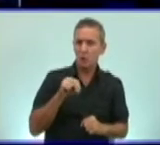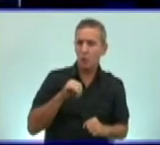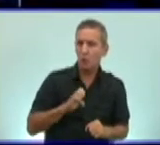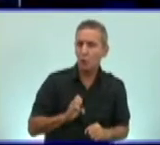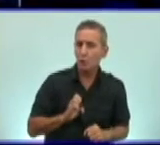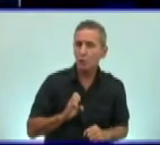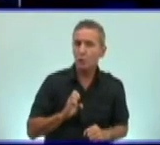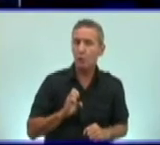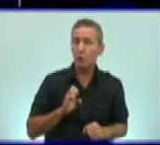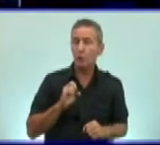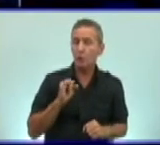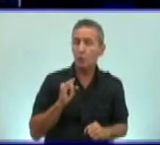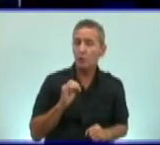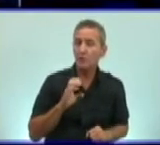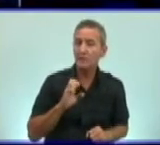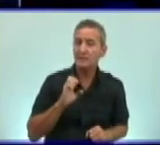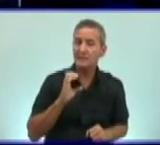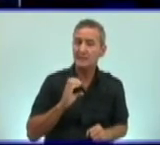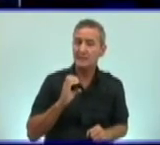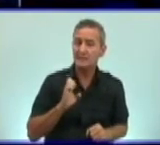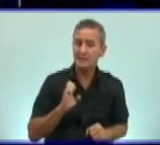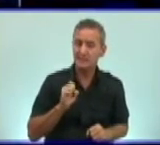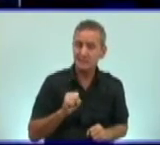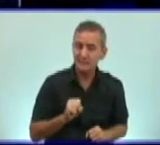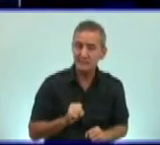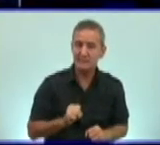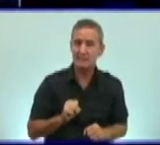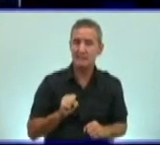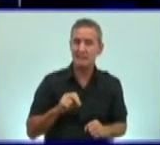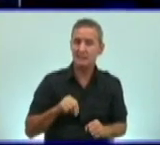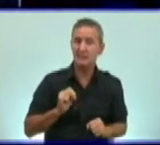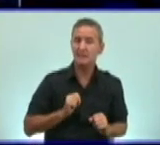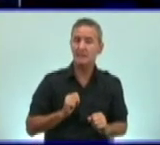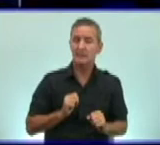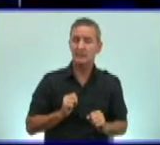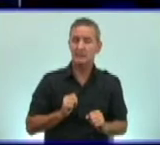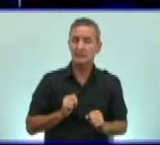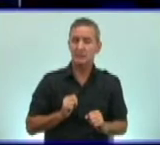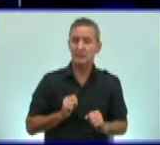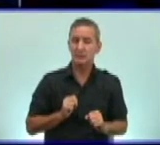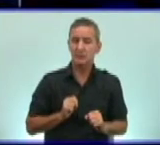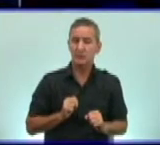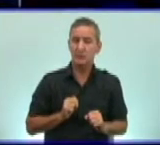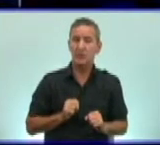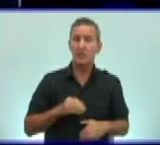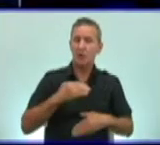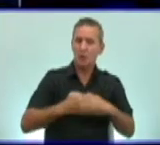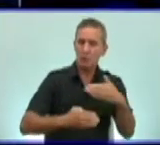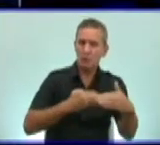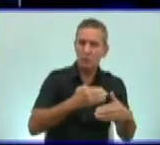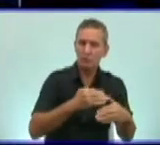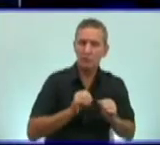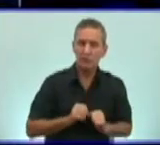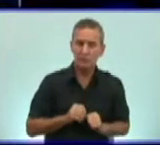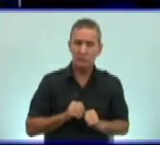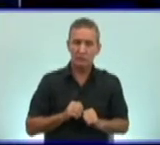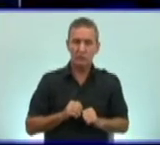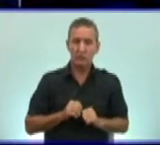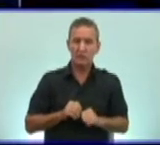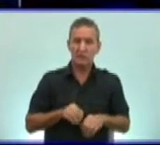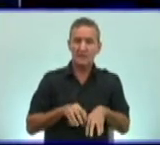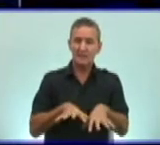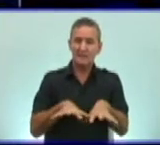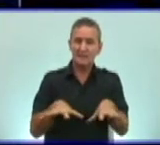y simultáneamente ocurre el proceso de disociación de esas partículas que ya se